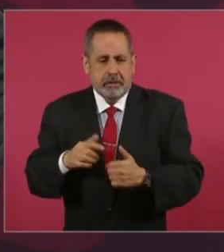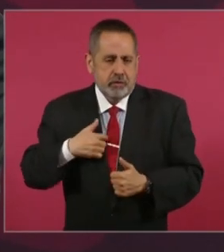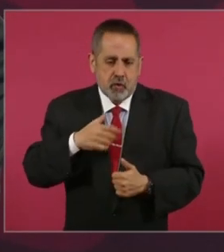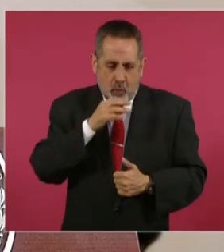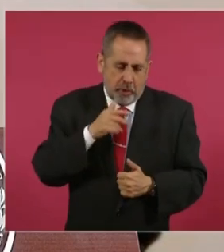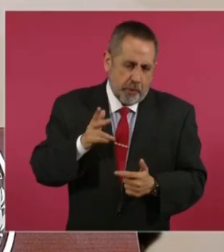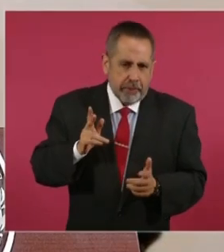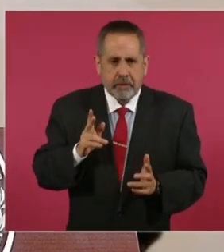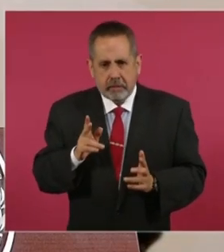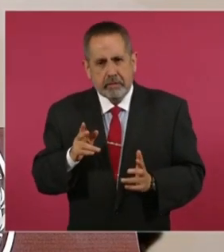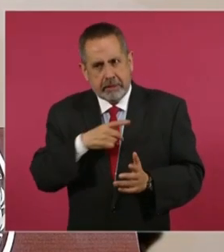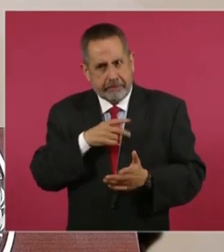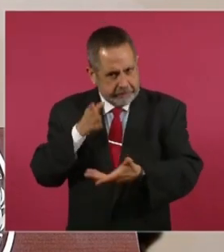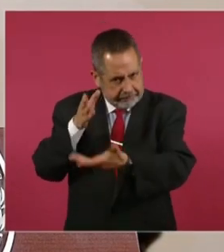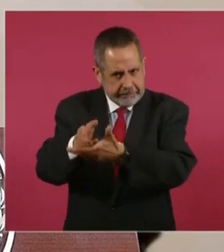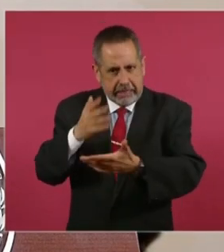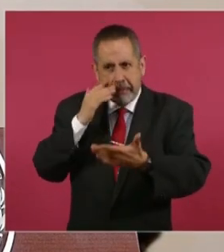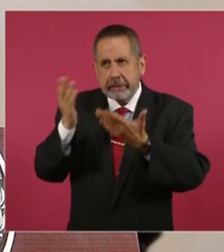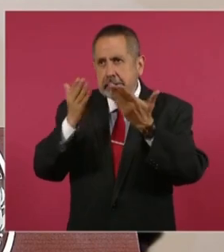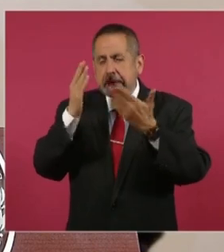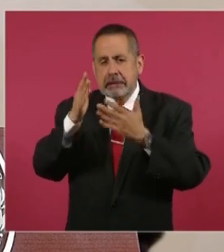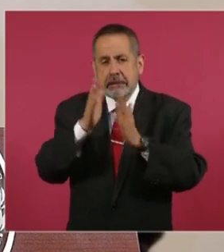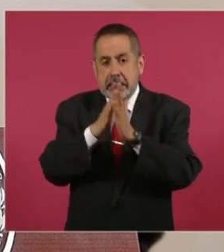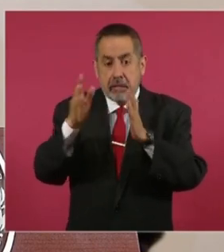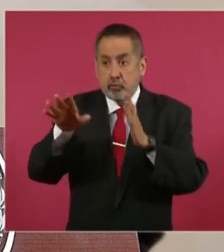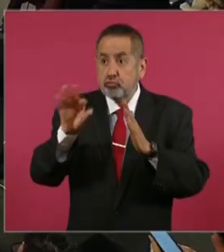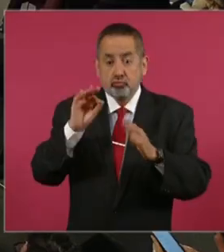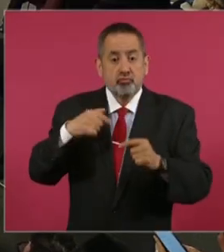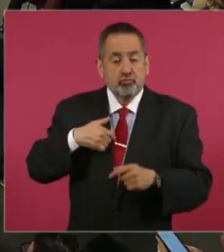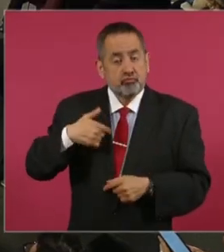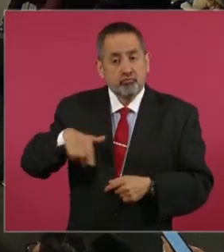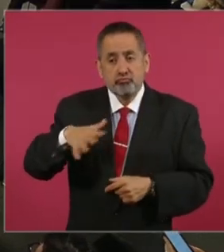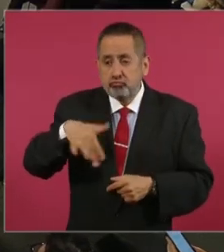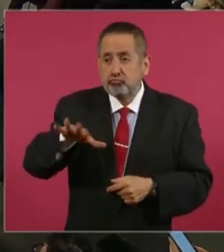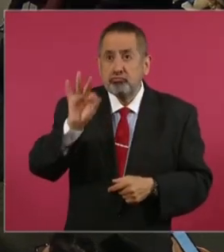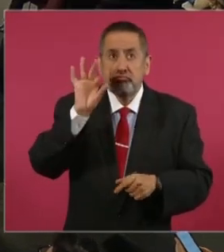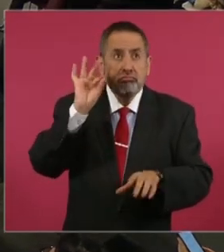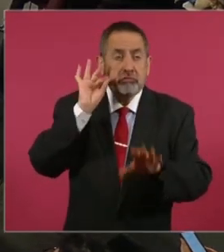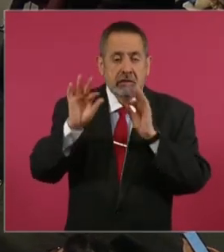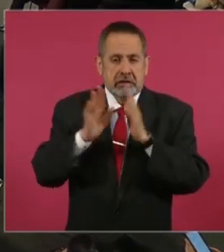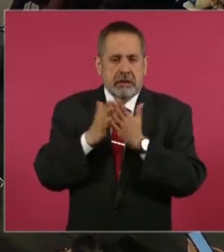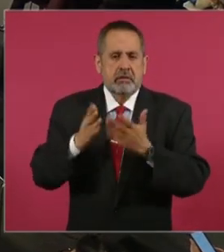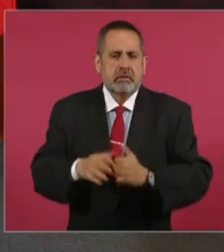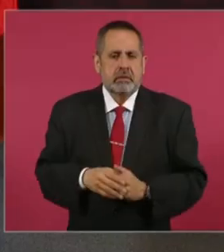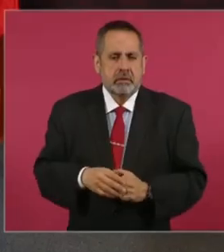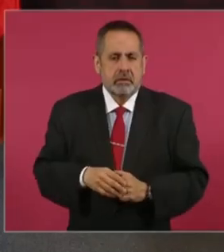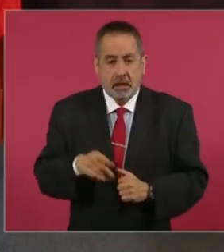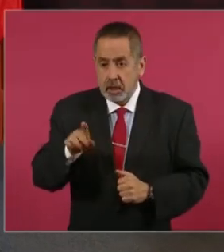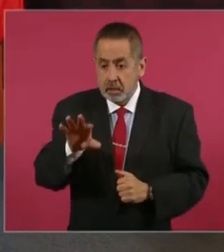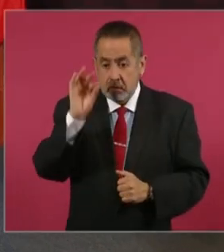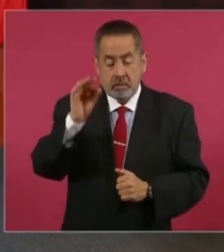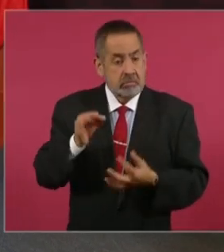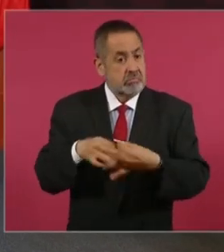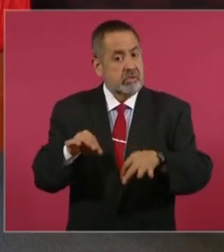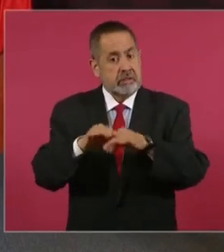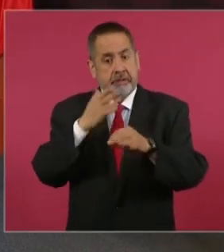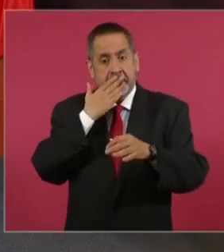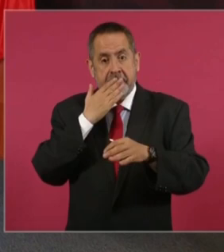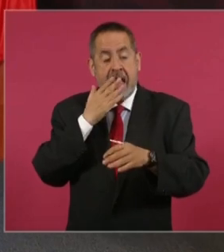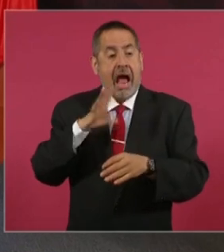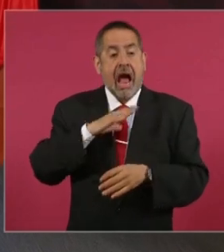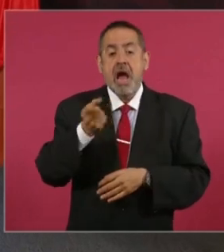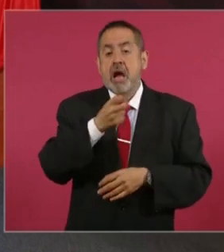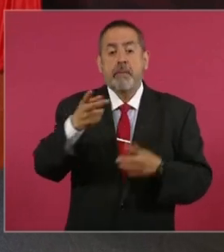pero antes sí iba, se encuentran cosas muy importantes. Además, hay